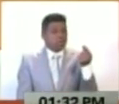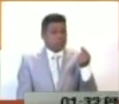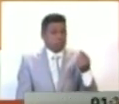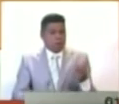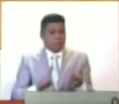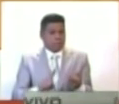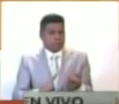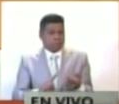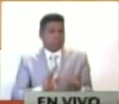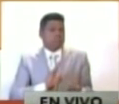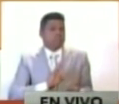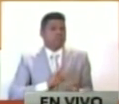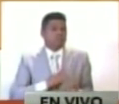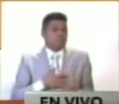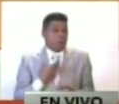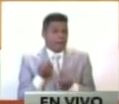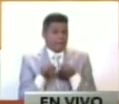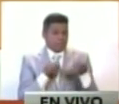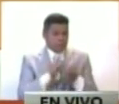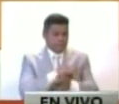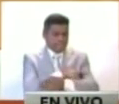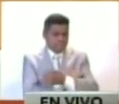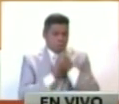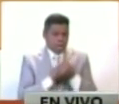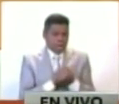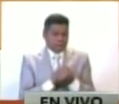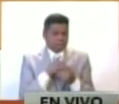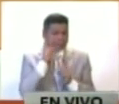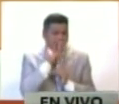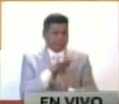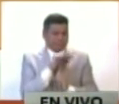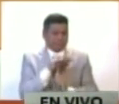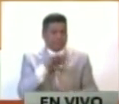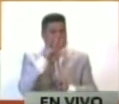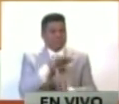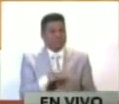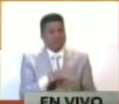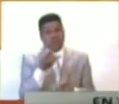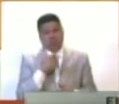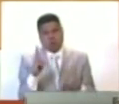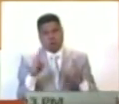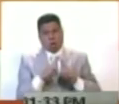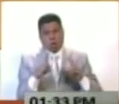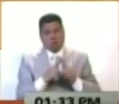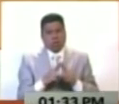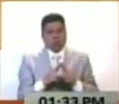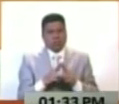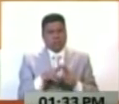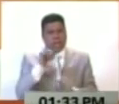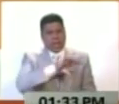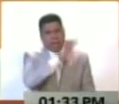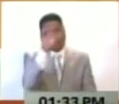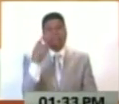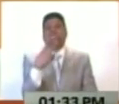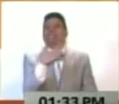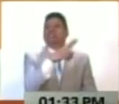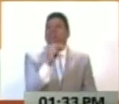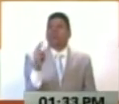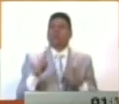lo demuestran con su acción. Atropellar, desconocer a los países, desconocer